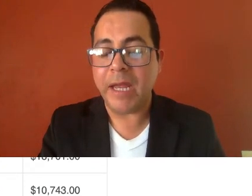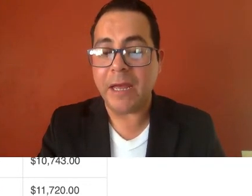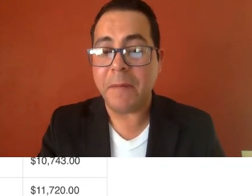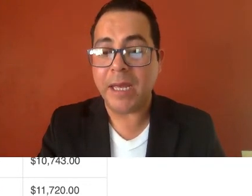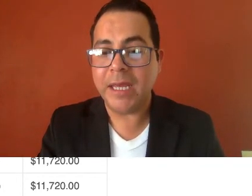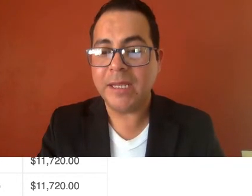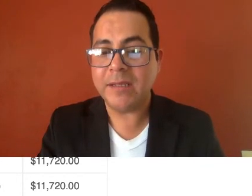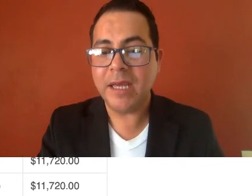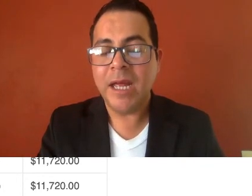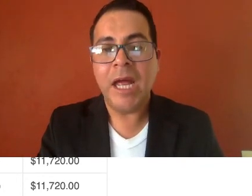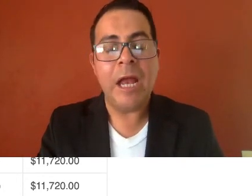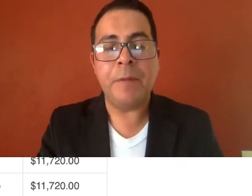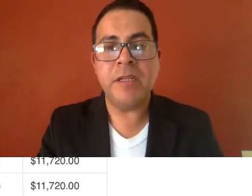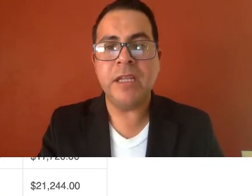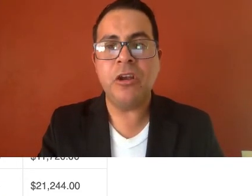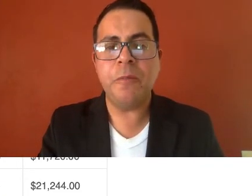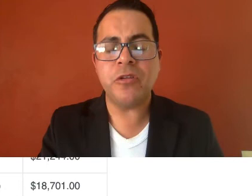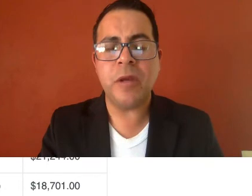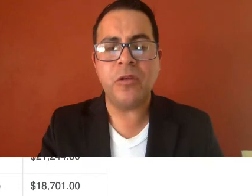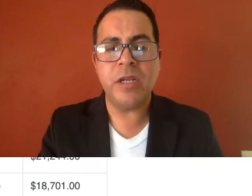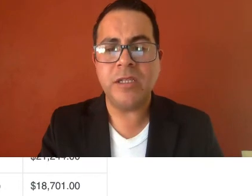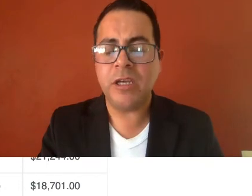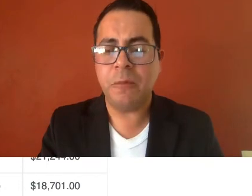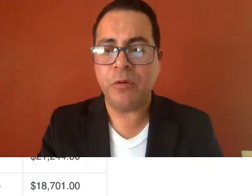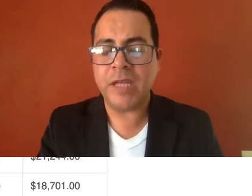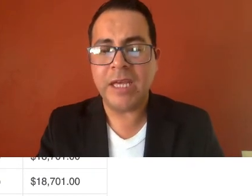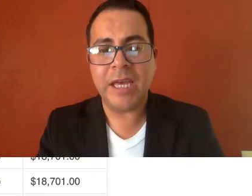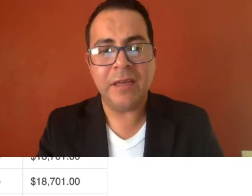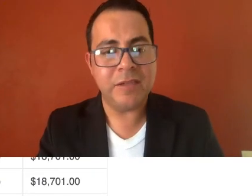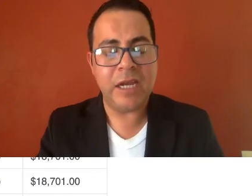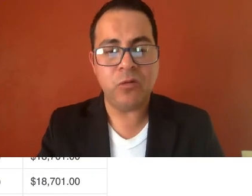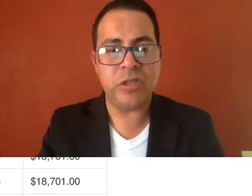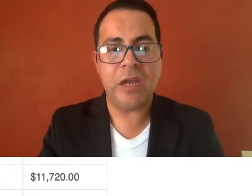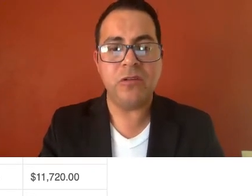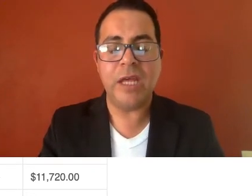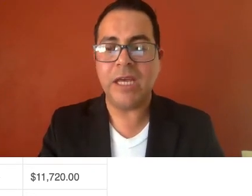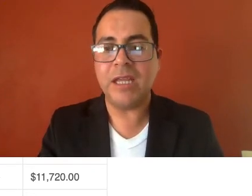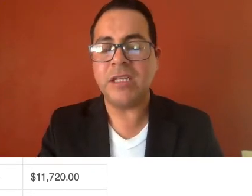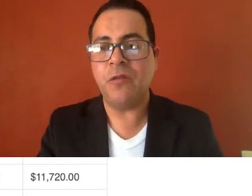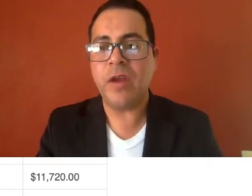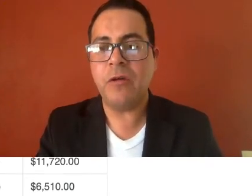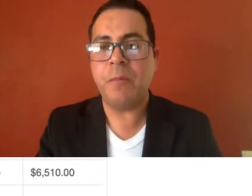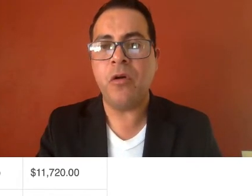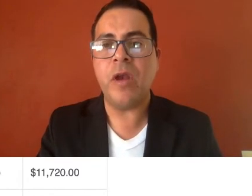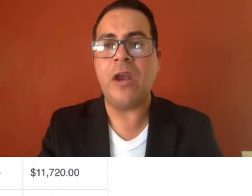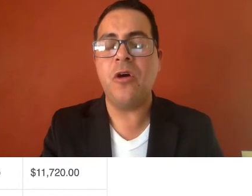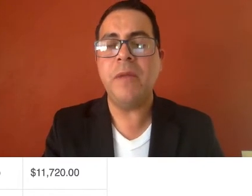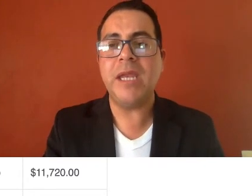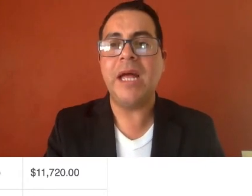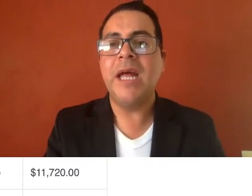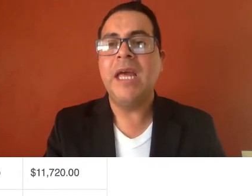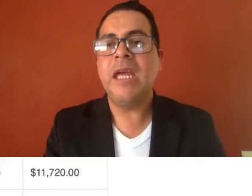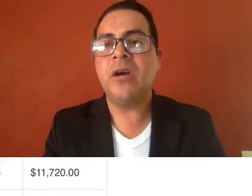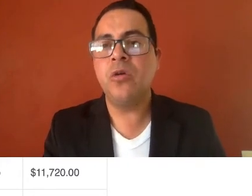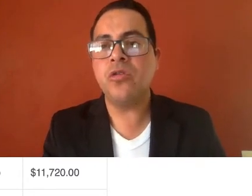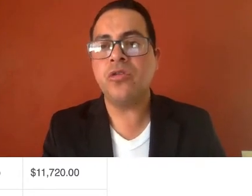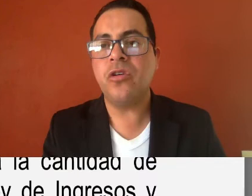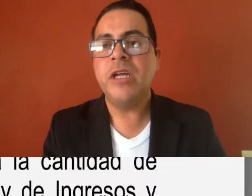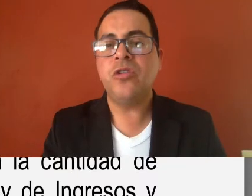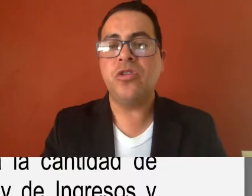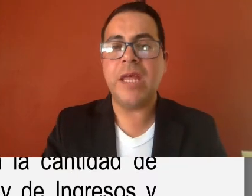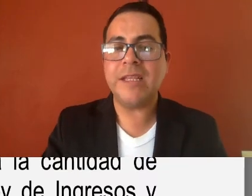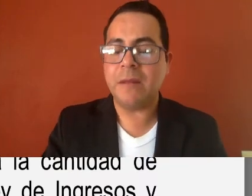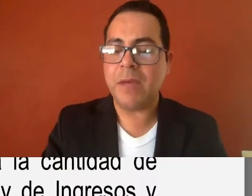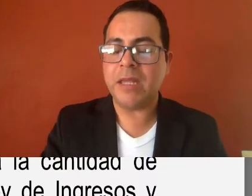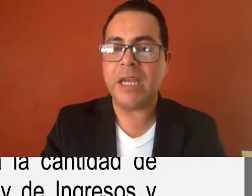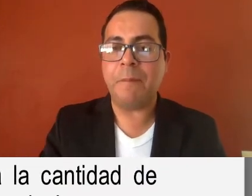Asamblea. Imagínense, el presidente López Obrador les dijo, pues hay que ser austeros, hay que desinflar un poco la nómina. Incluso,